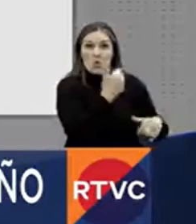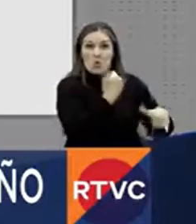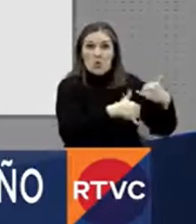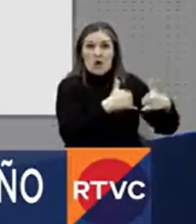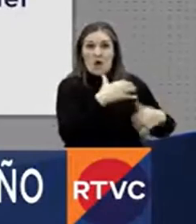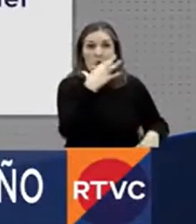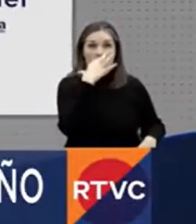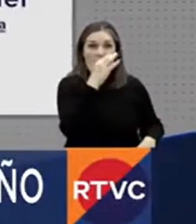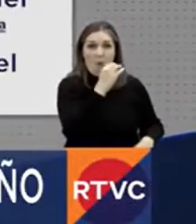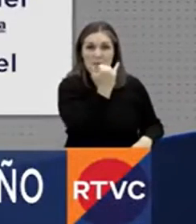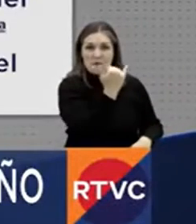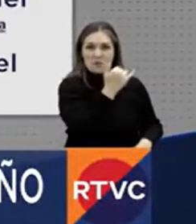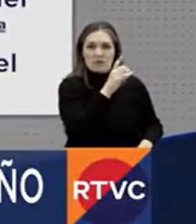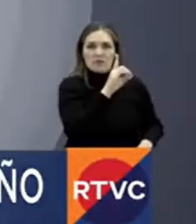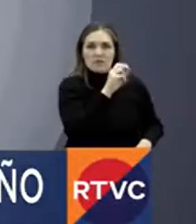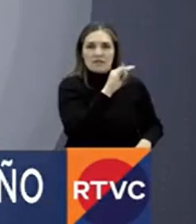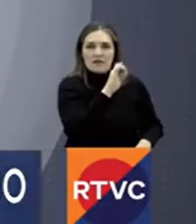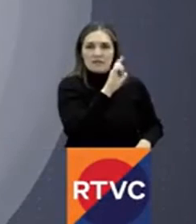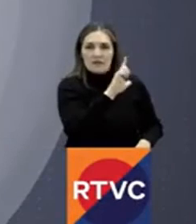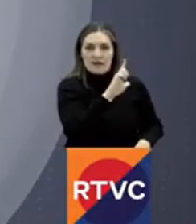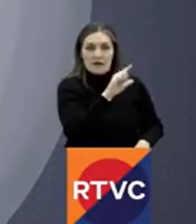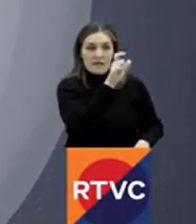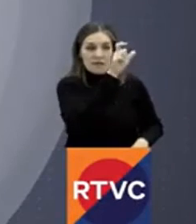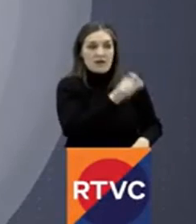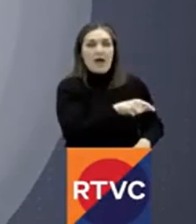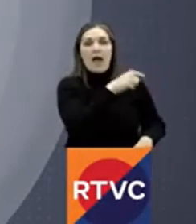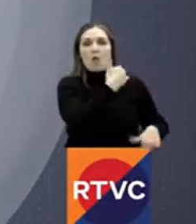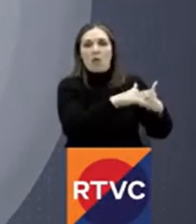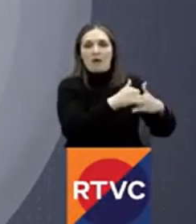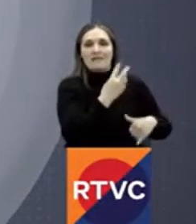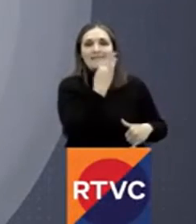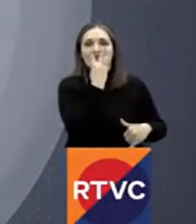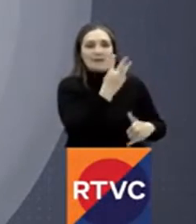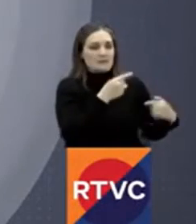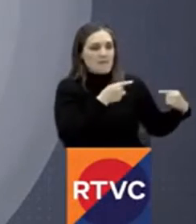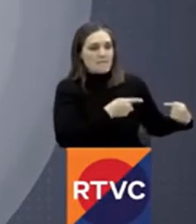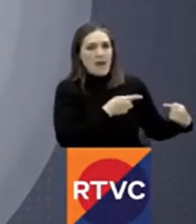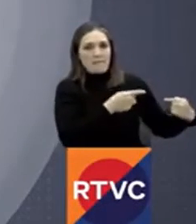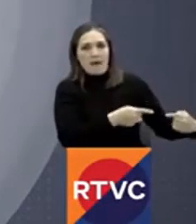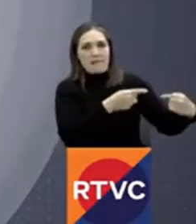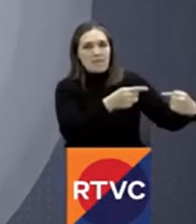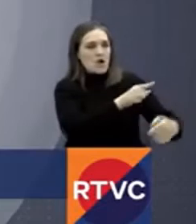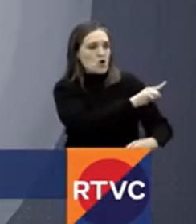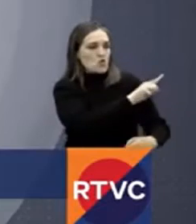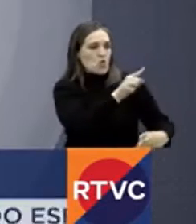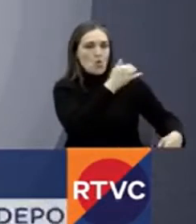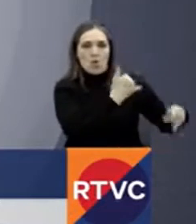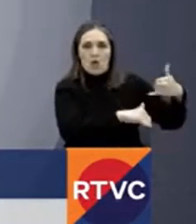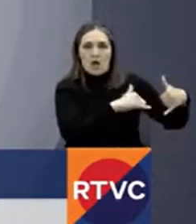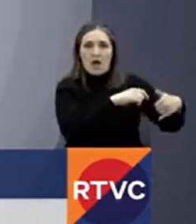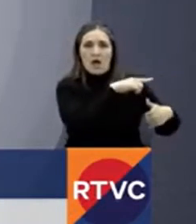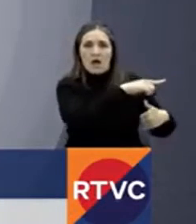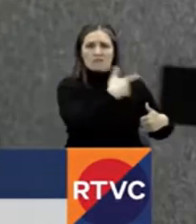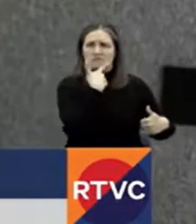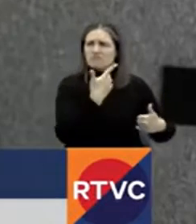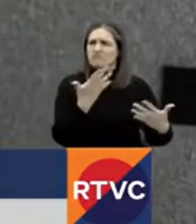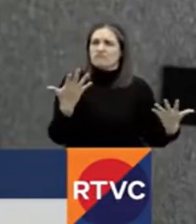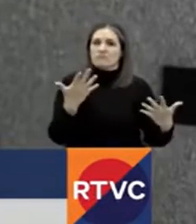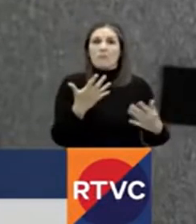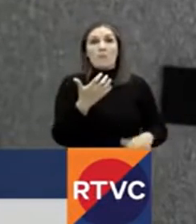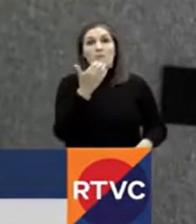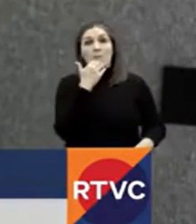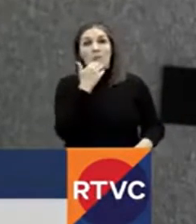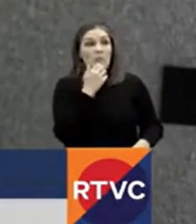Daniel Cataño, decisión por la que el club embajador interpondrá recurso de reposición. Evidentemente agredir a un recogebolas,